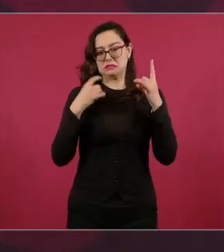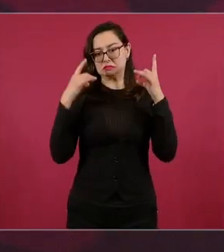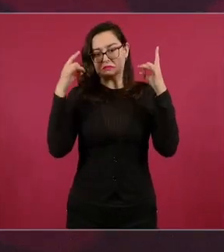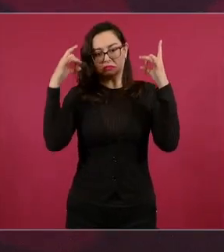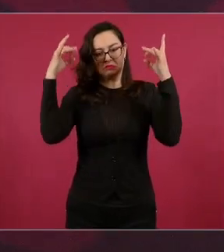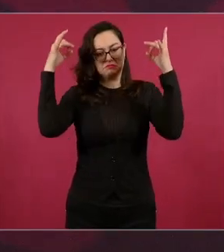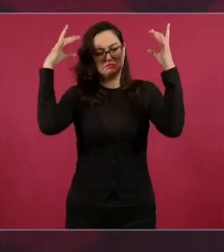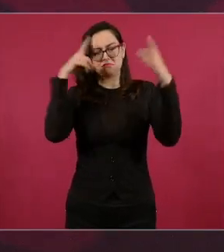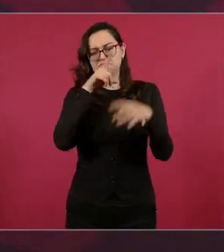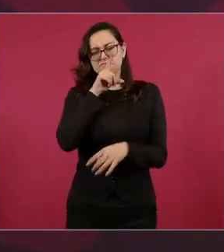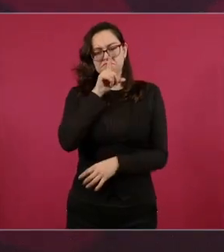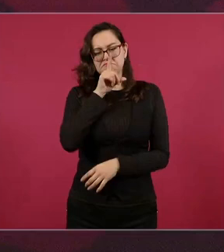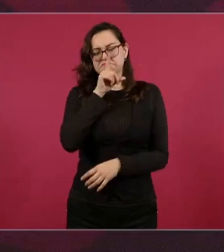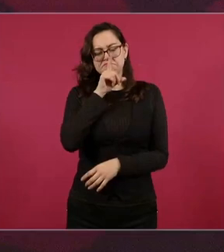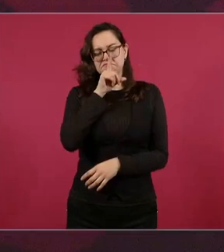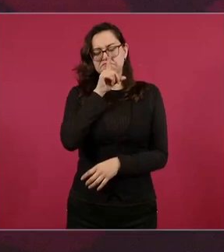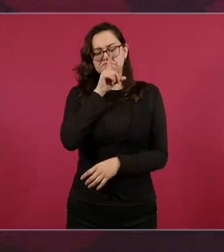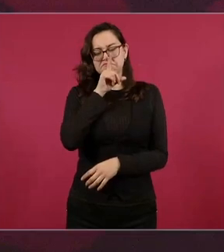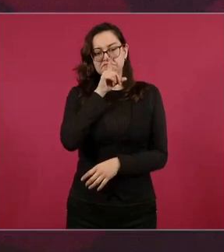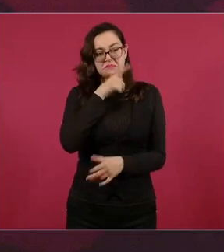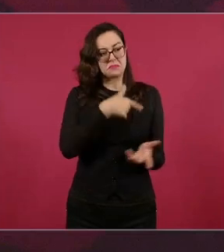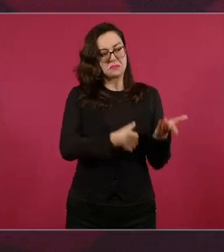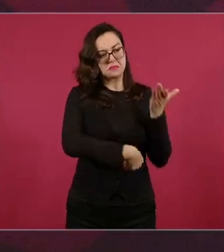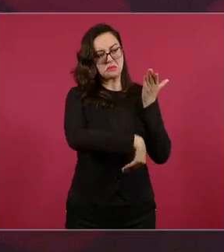es un timbre de orgullo